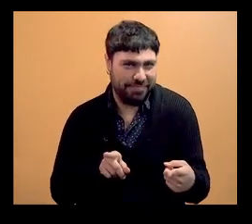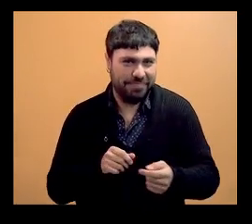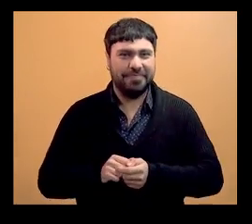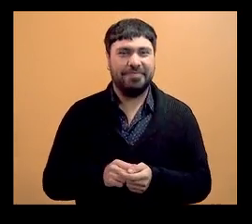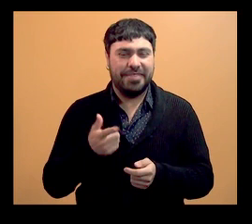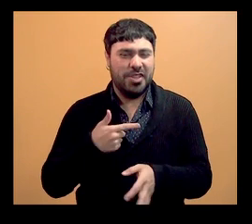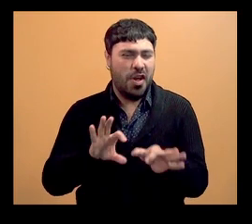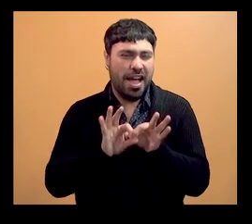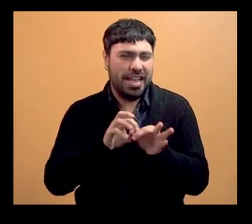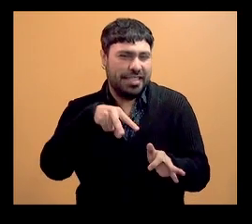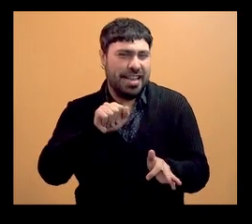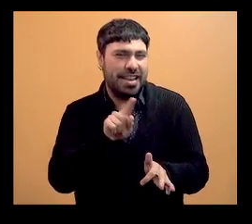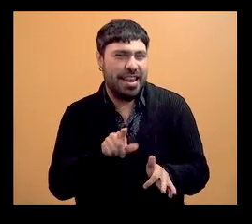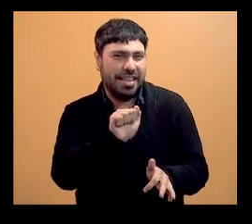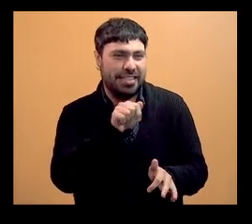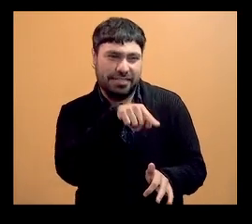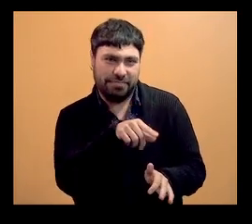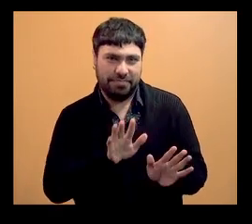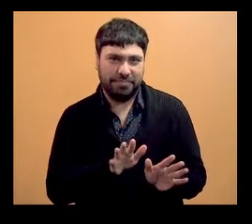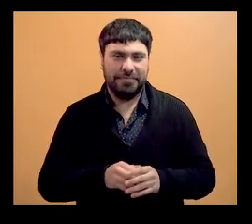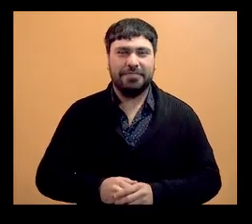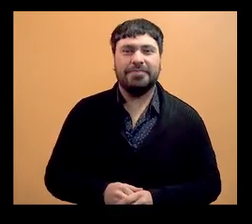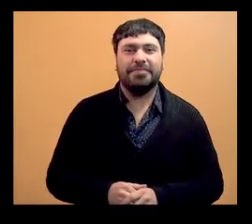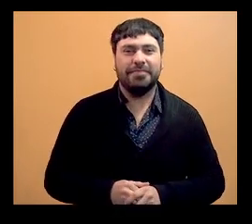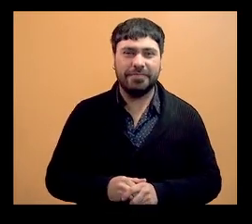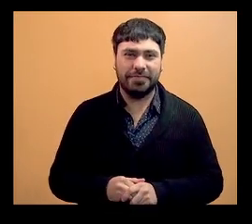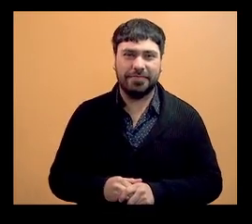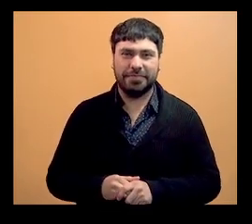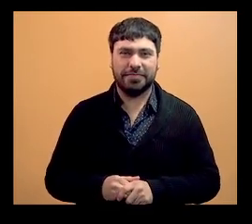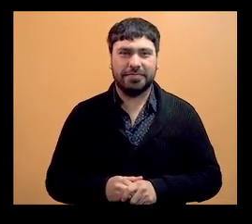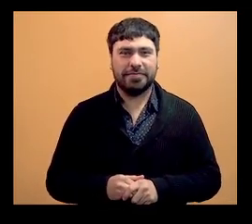dejarnos participar en algunas de sus iniciativas. Y